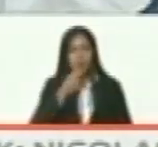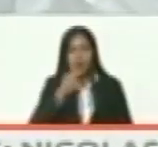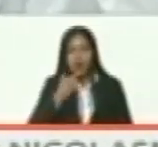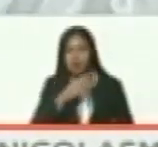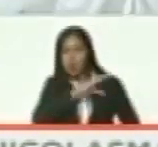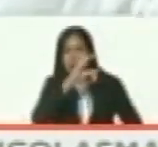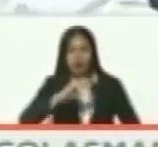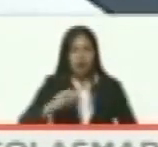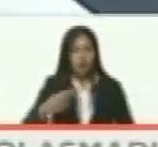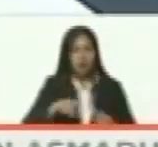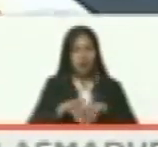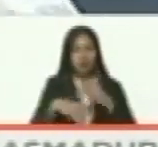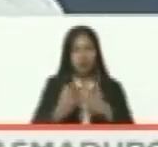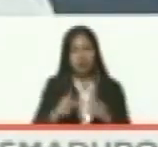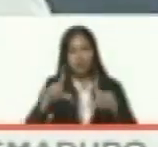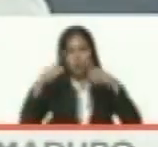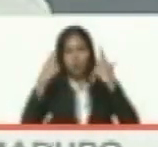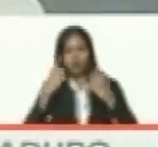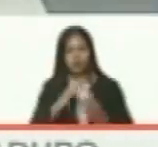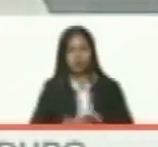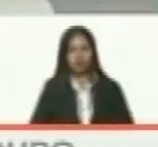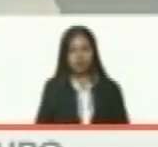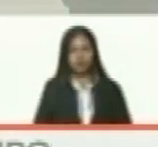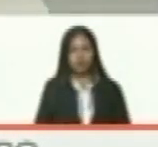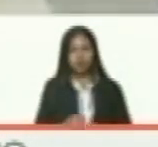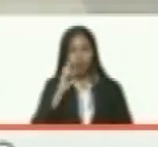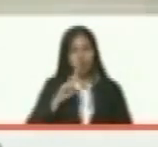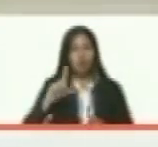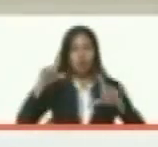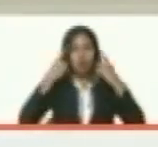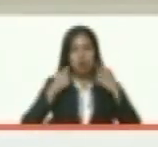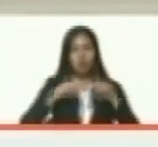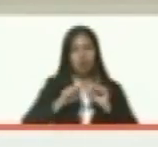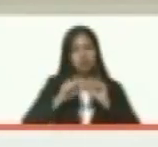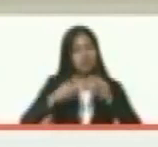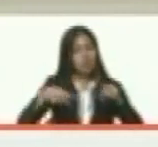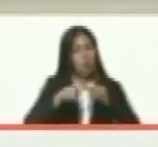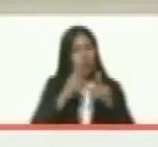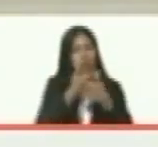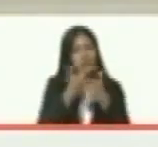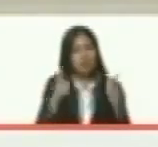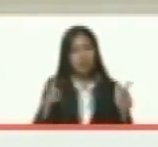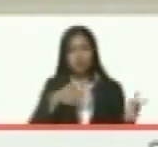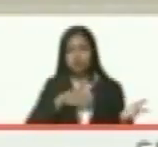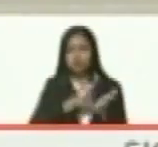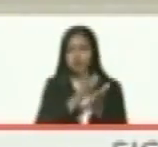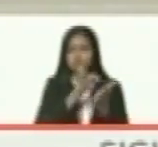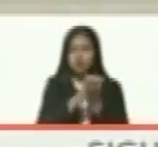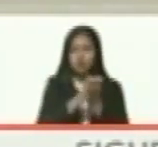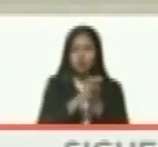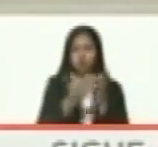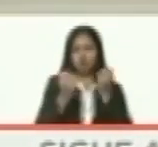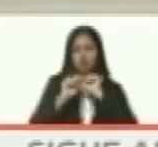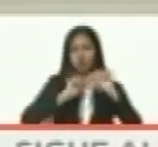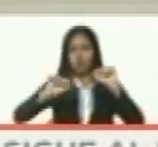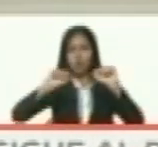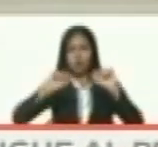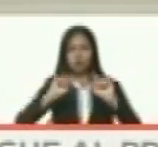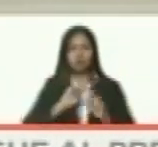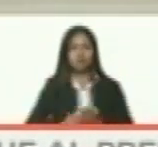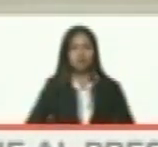Mar Caribe desde aquí, desde La Guaira. Ese Mar Caribe que se va a mantener libre, soberano, rebelde.